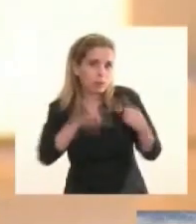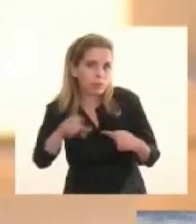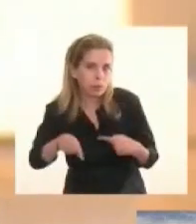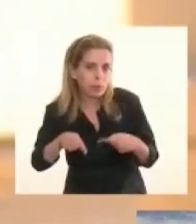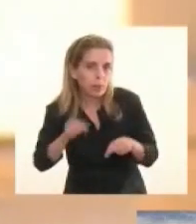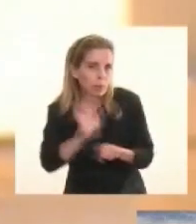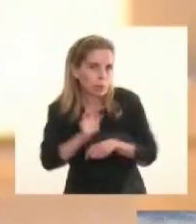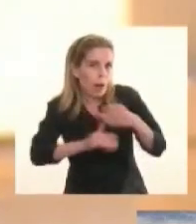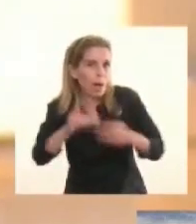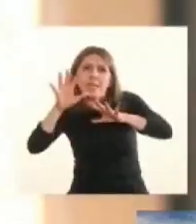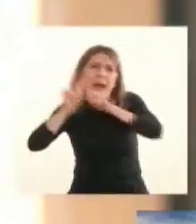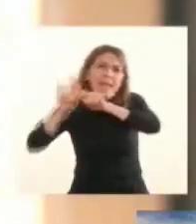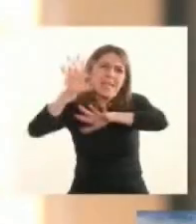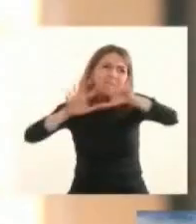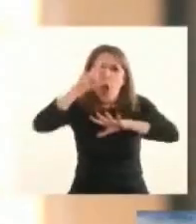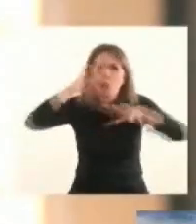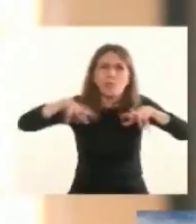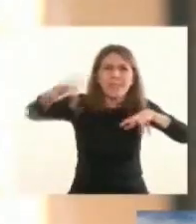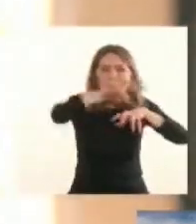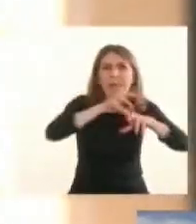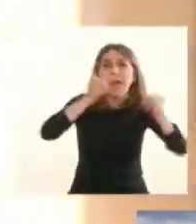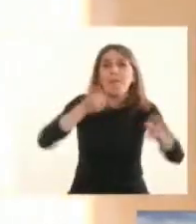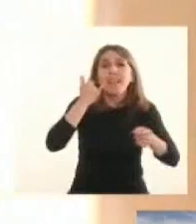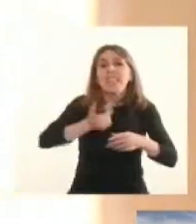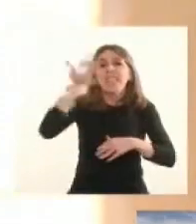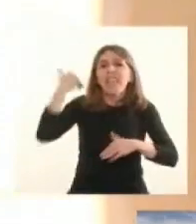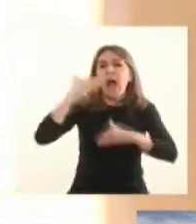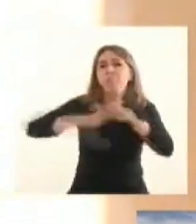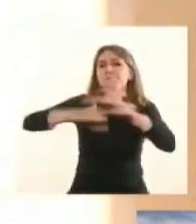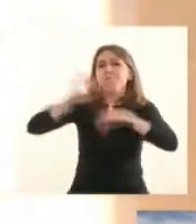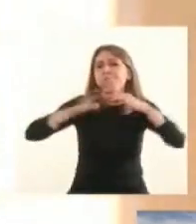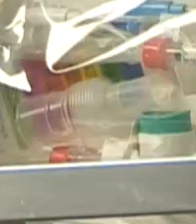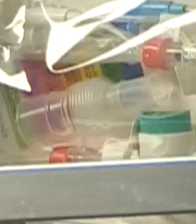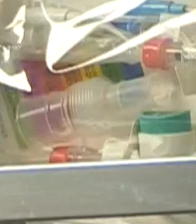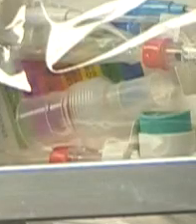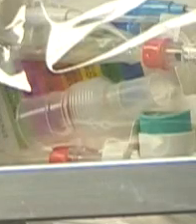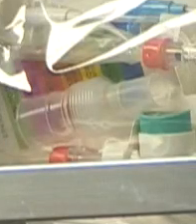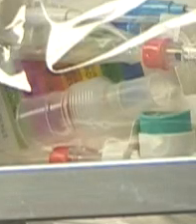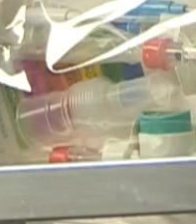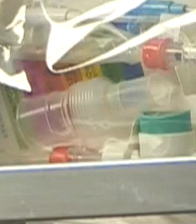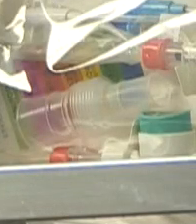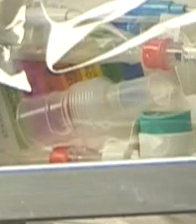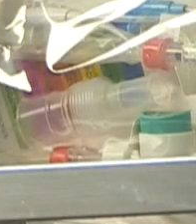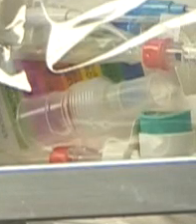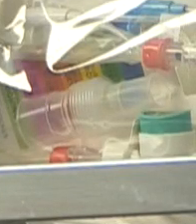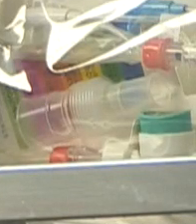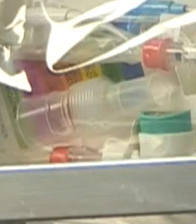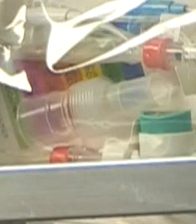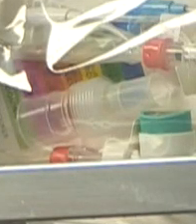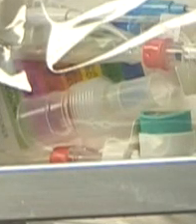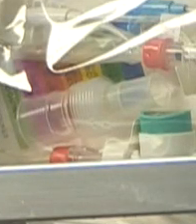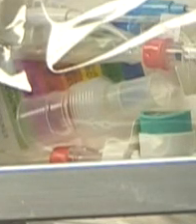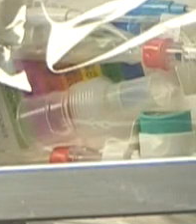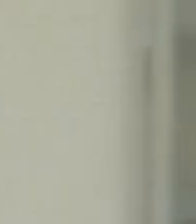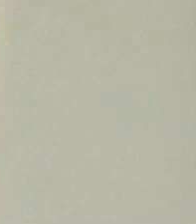fundamentales para la prevención por su parte el presidente alberto fernández informó que el plan puesto en marcha buenos aires- al inicio de la